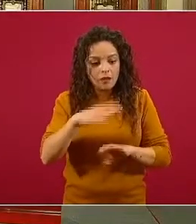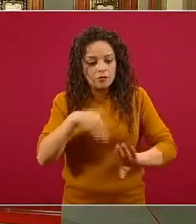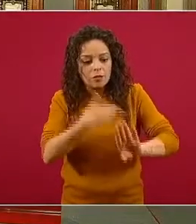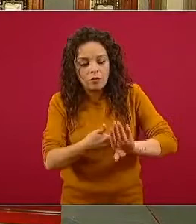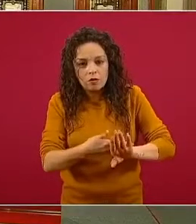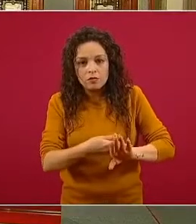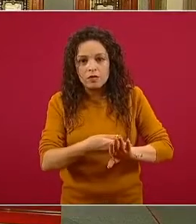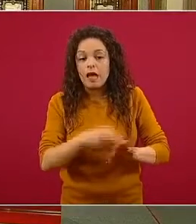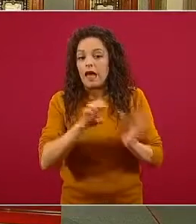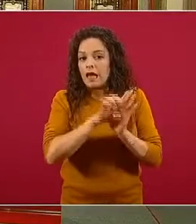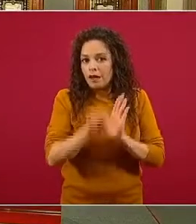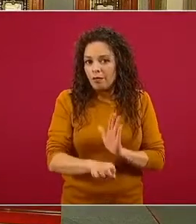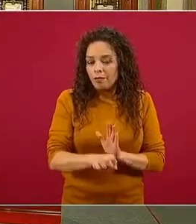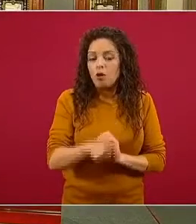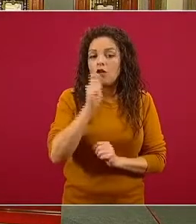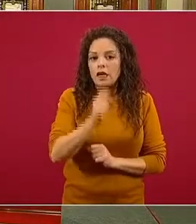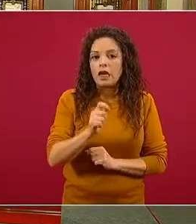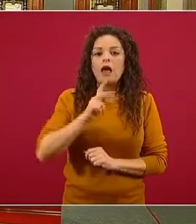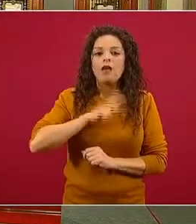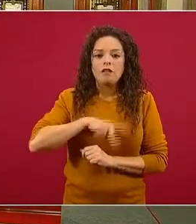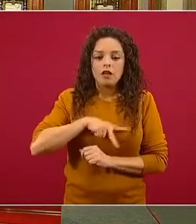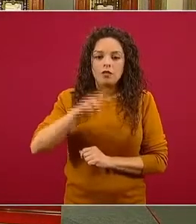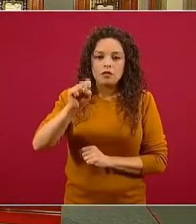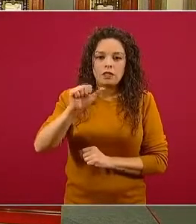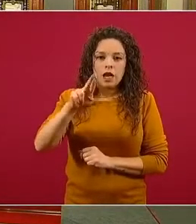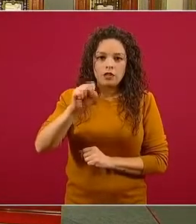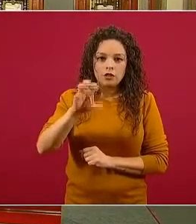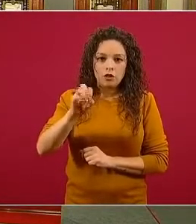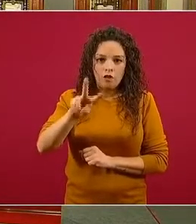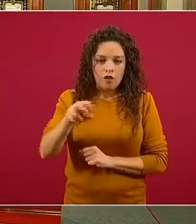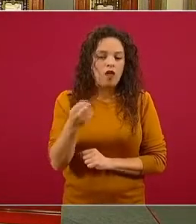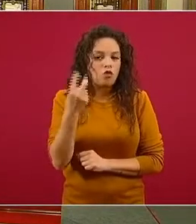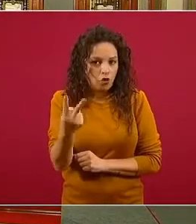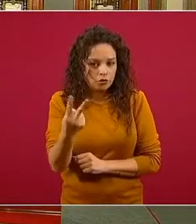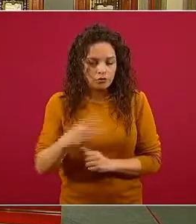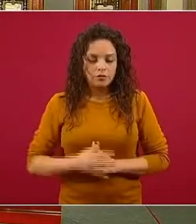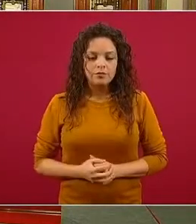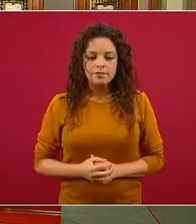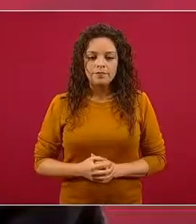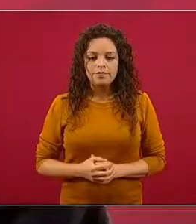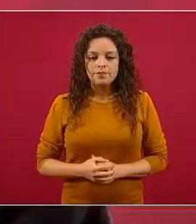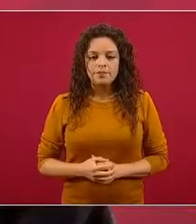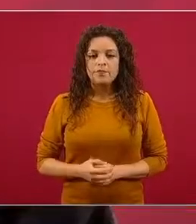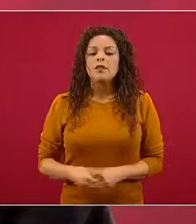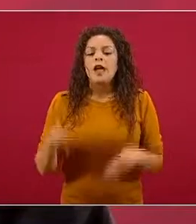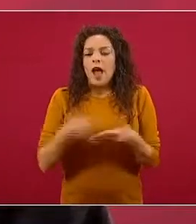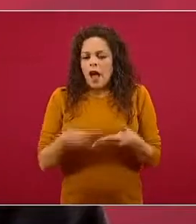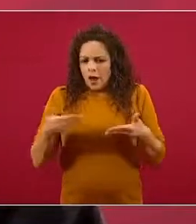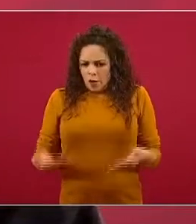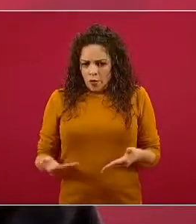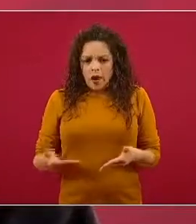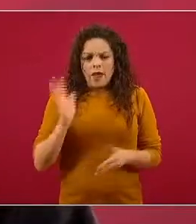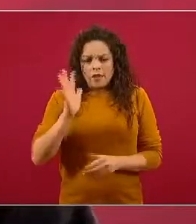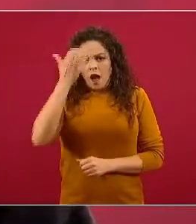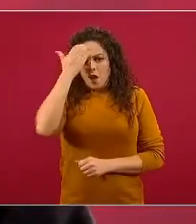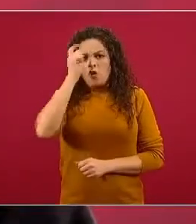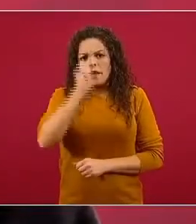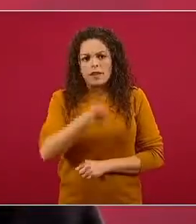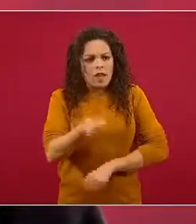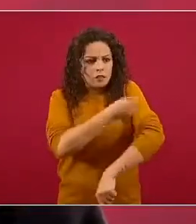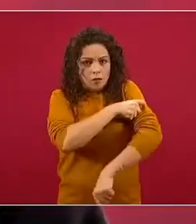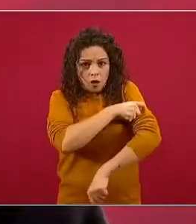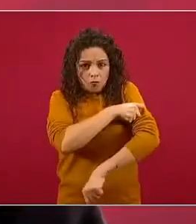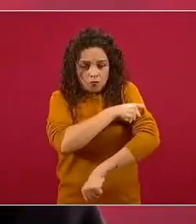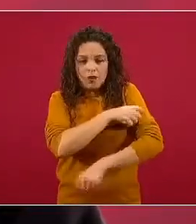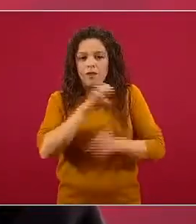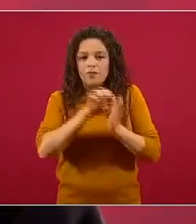virus SARS-CoV-2. Ahora, las vacunas que se han conocido, una es la vacuna rusa que se